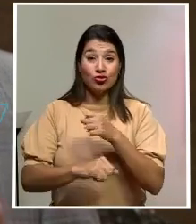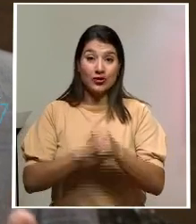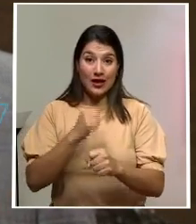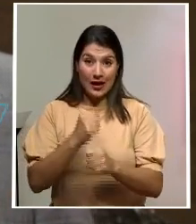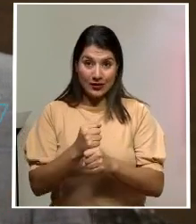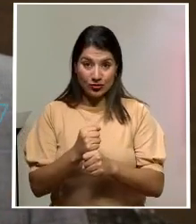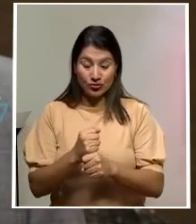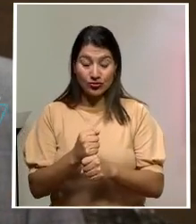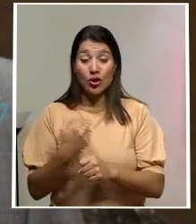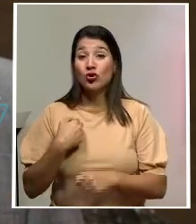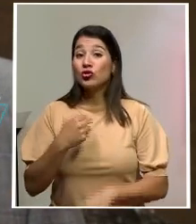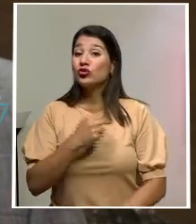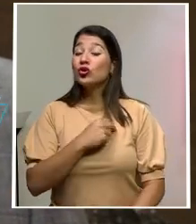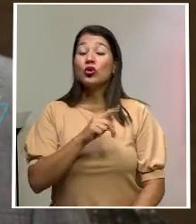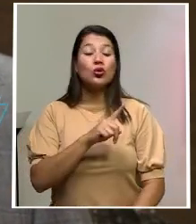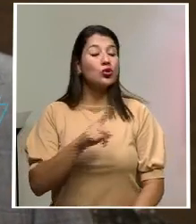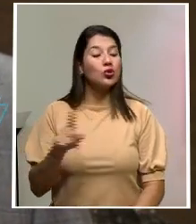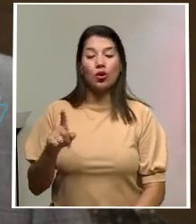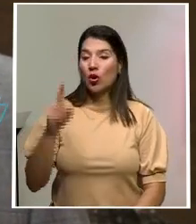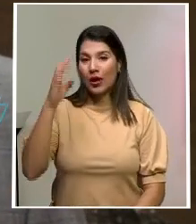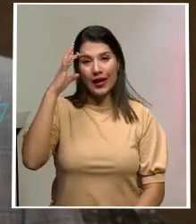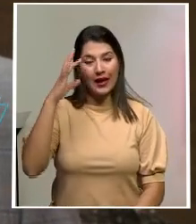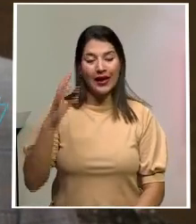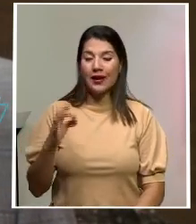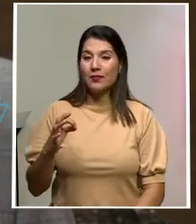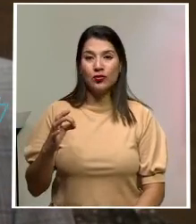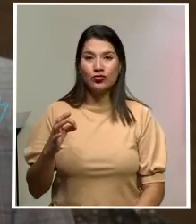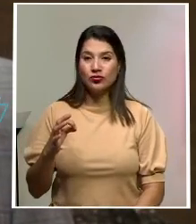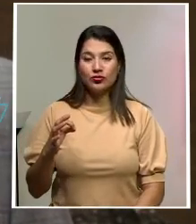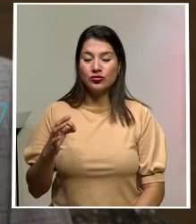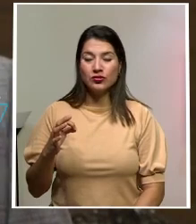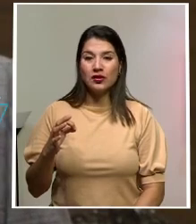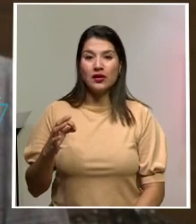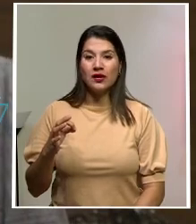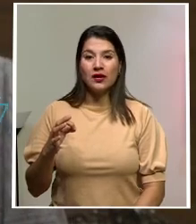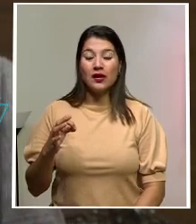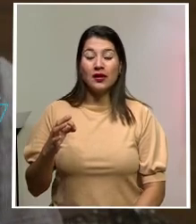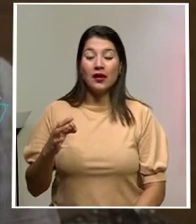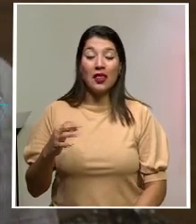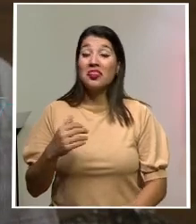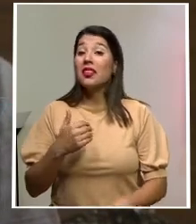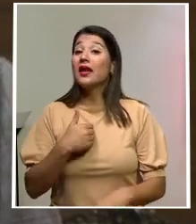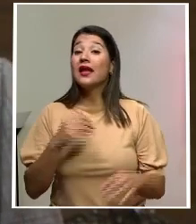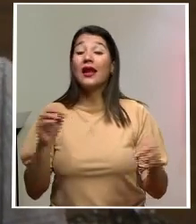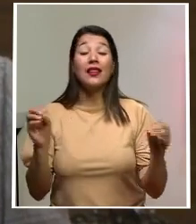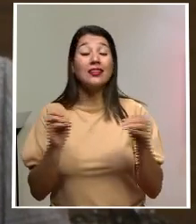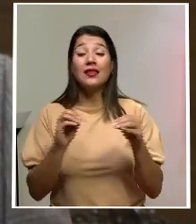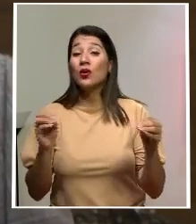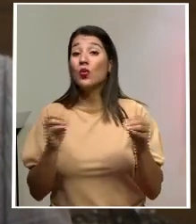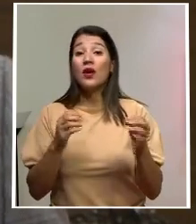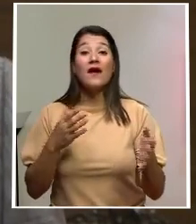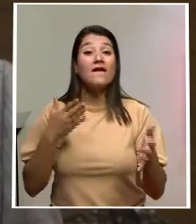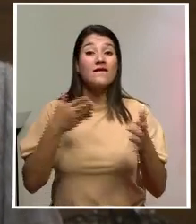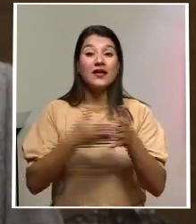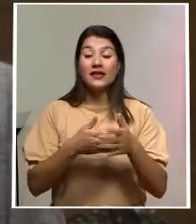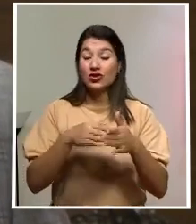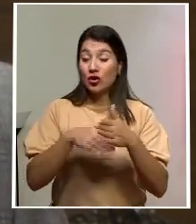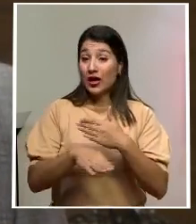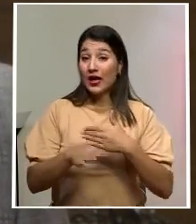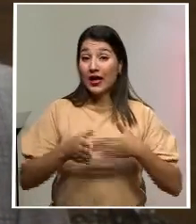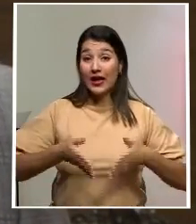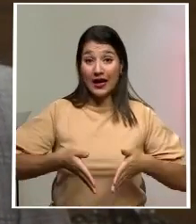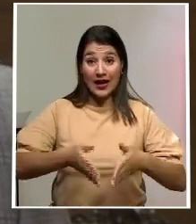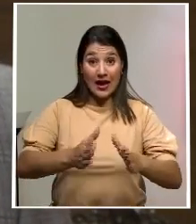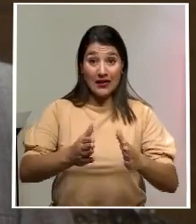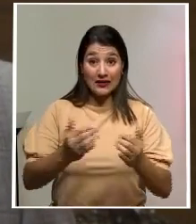que no creemos que se vaya a tener ningún impacto sobre las carreteras en los